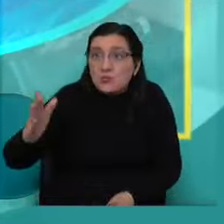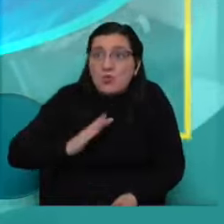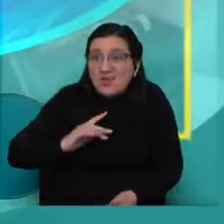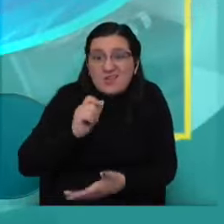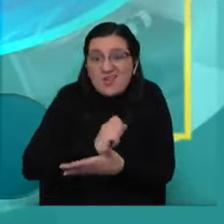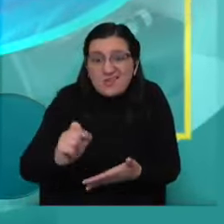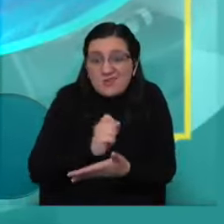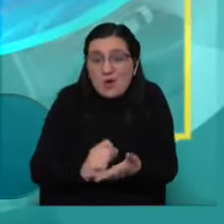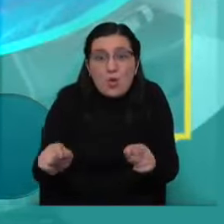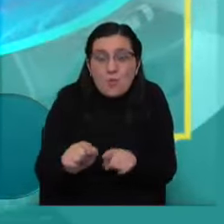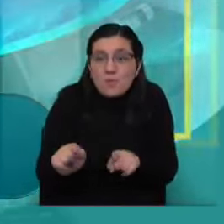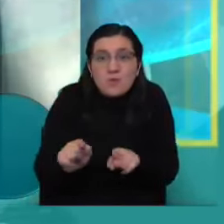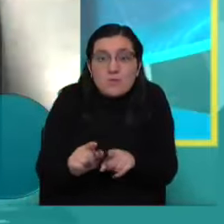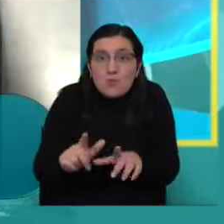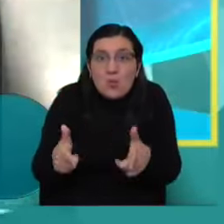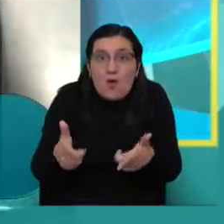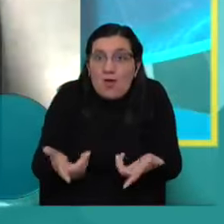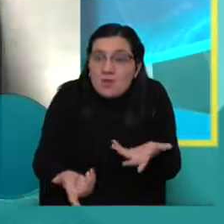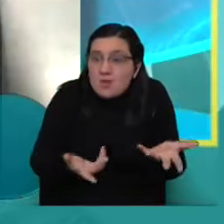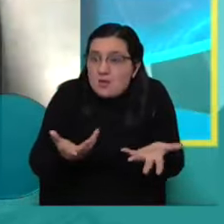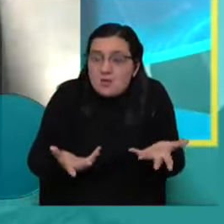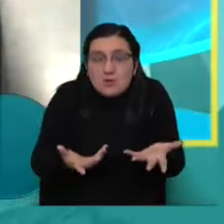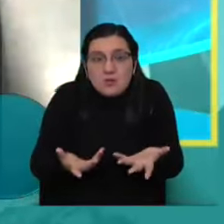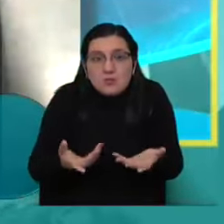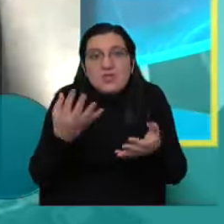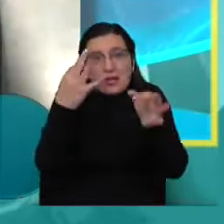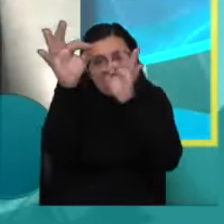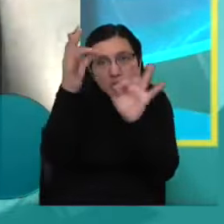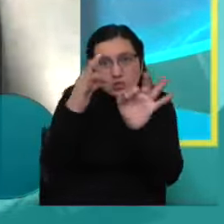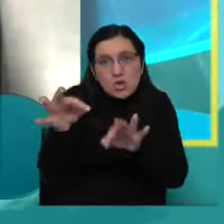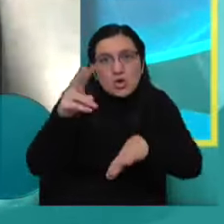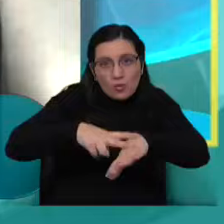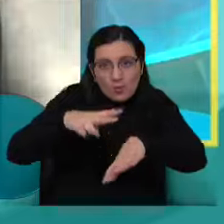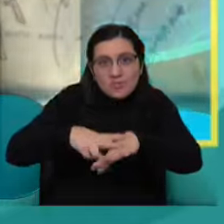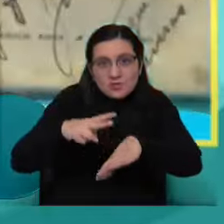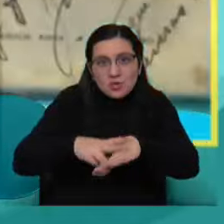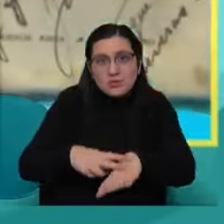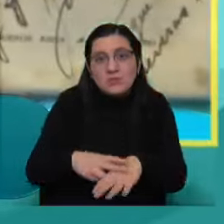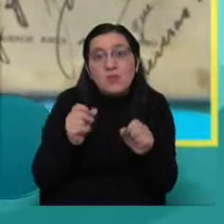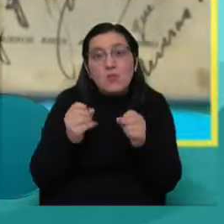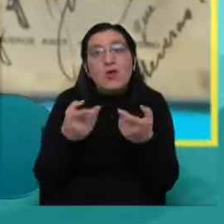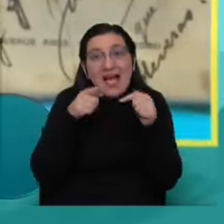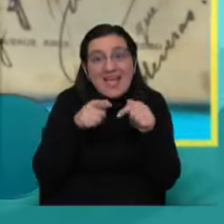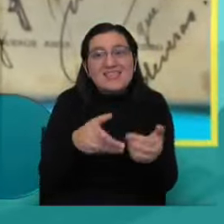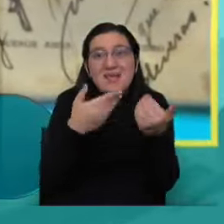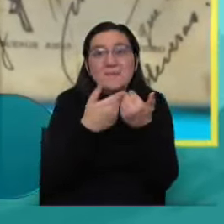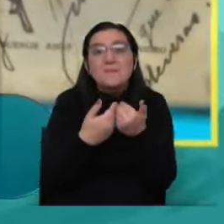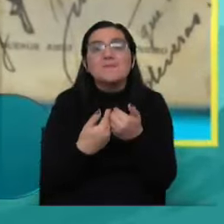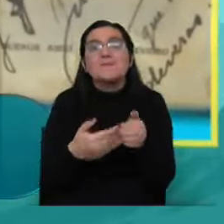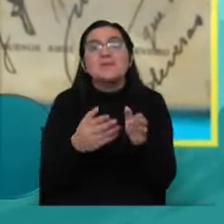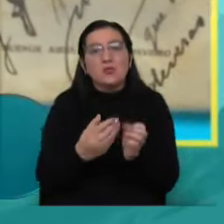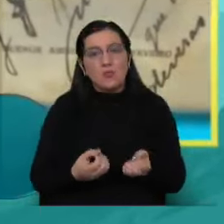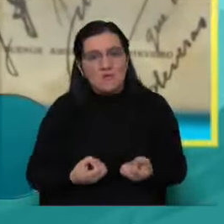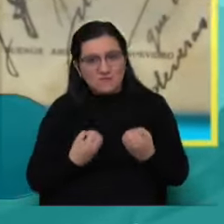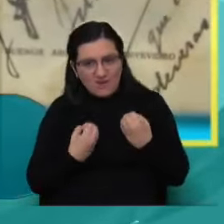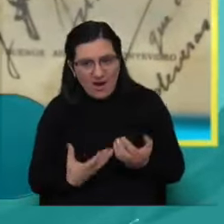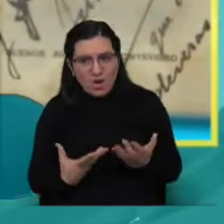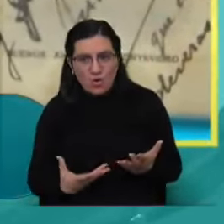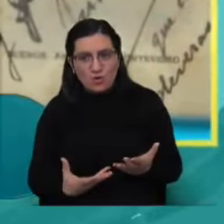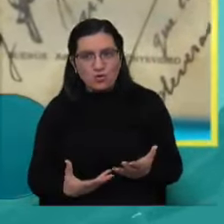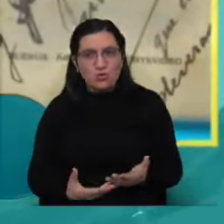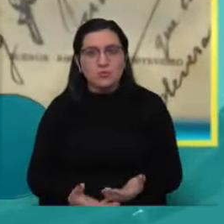en el mundo hispanoam hispanohablante le manda correcciones sugerencias demás y Bueno ahí empieza como esa valorización no